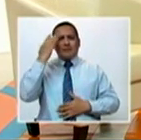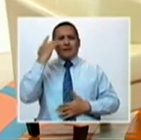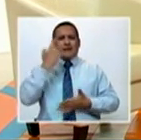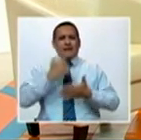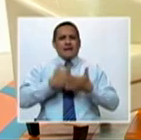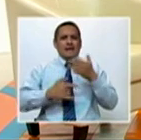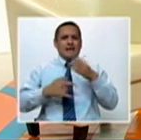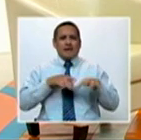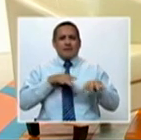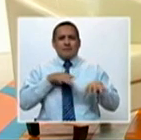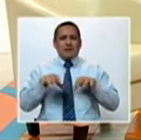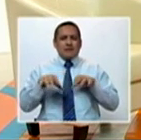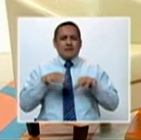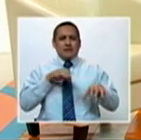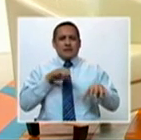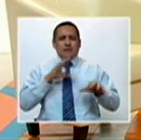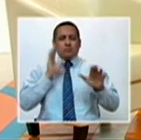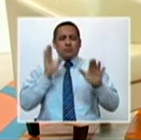qué va este